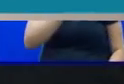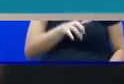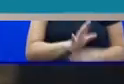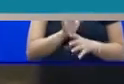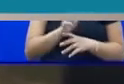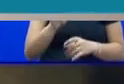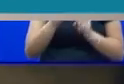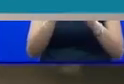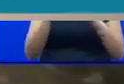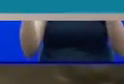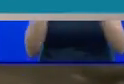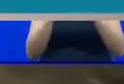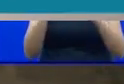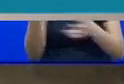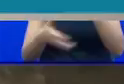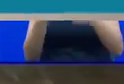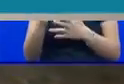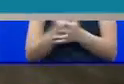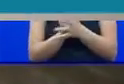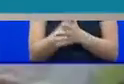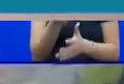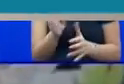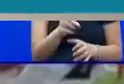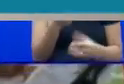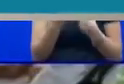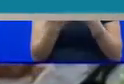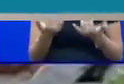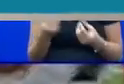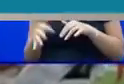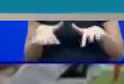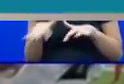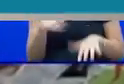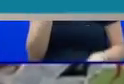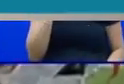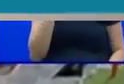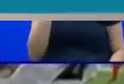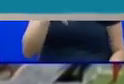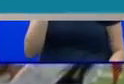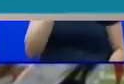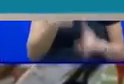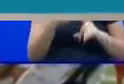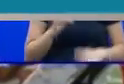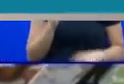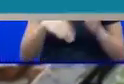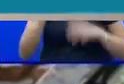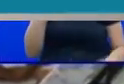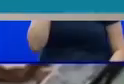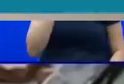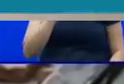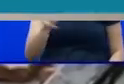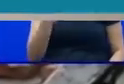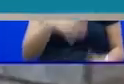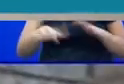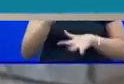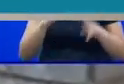en algunas localidades en el este de esa isla. Más de 200 personas resultaron heridas y